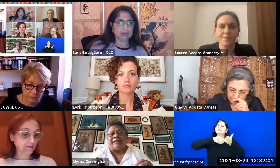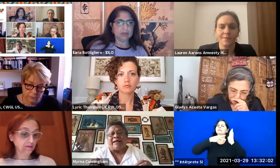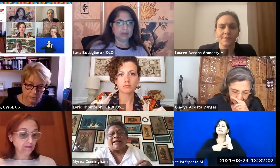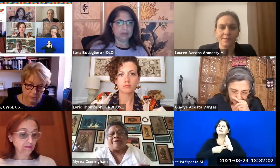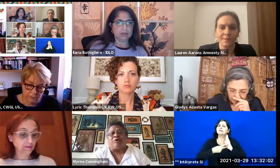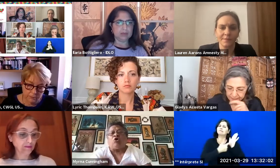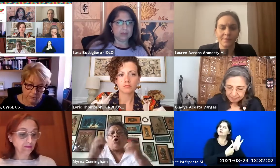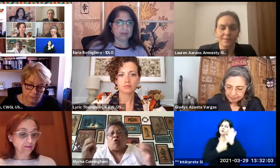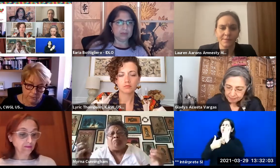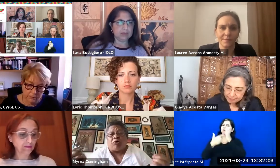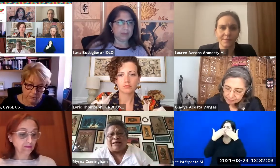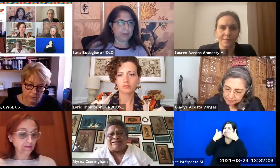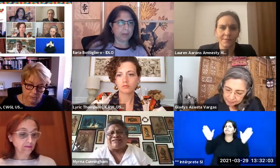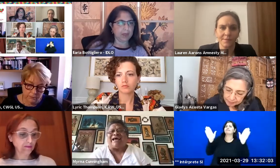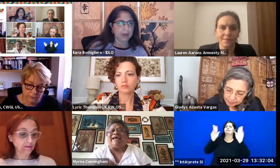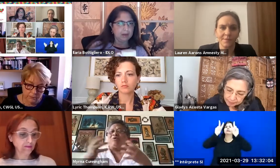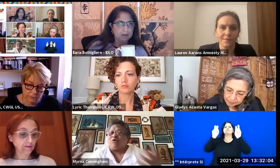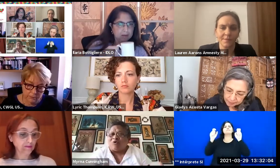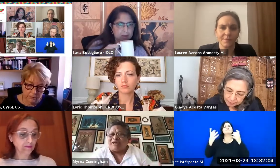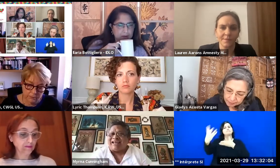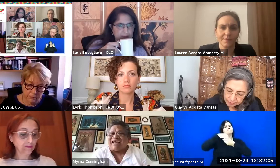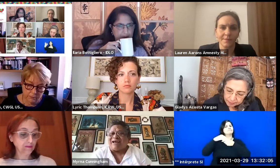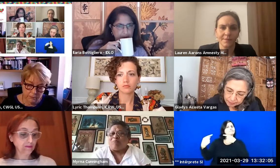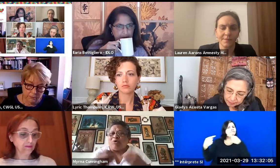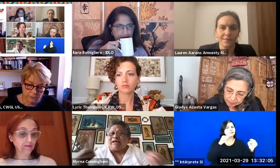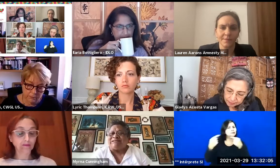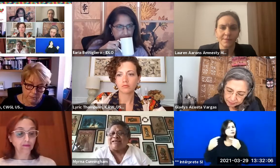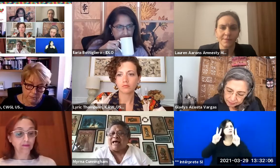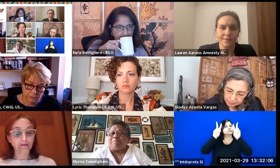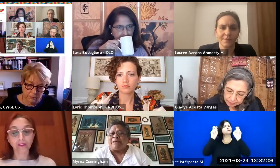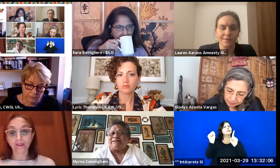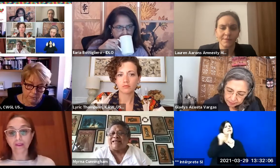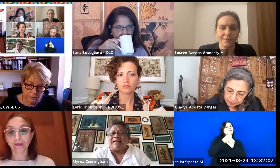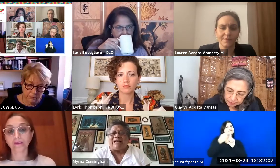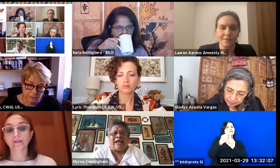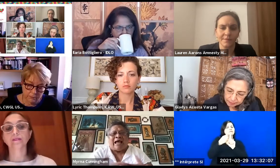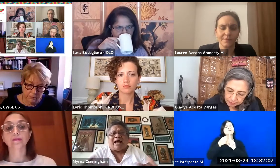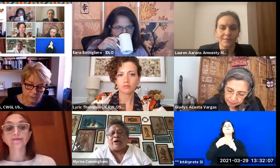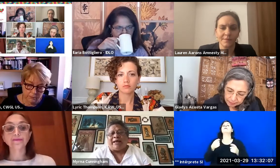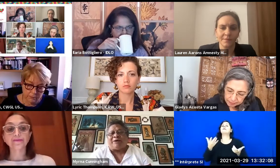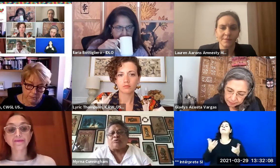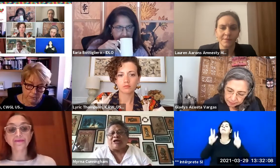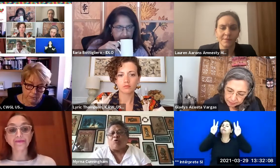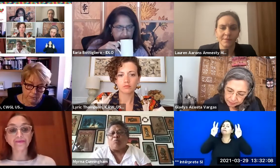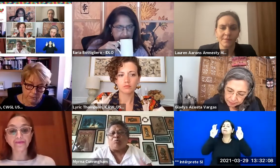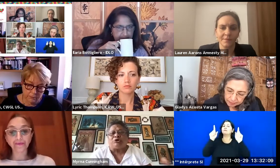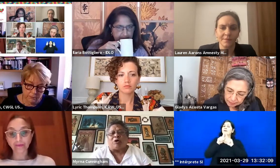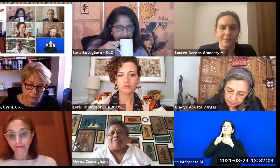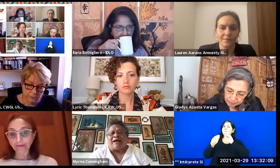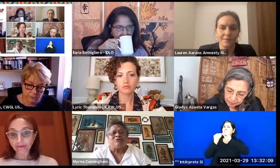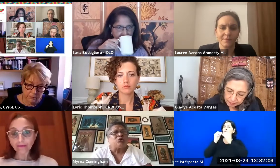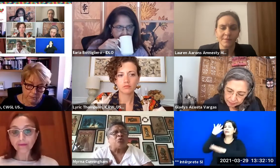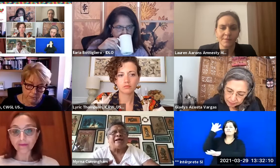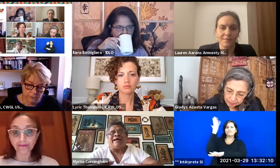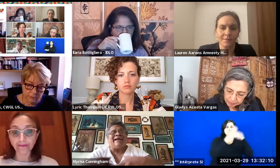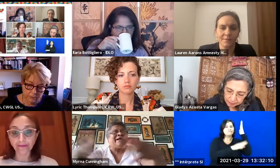aspectos que tienen que ver con violencia ecológica, con violencia ambiental. Ahora escuchamos mucho